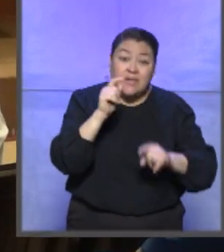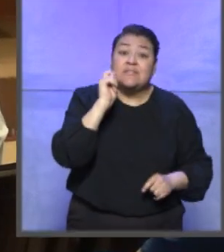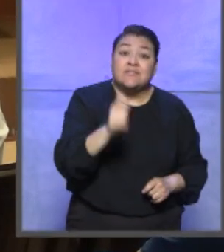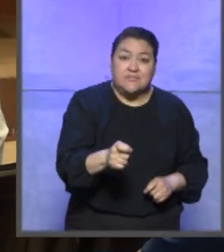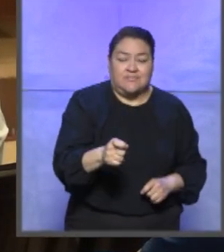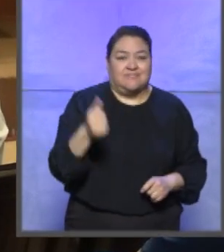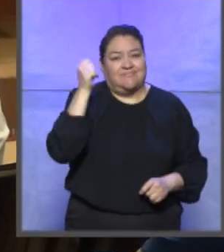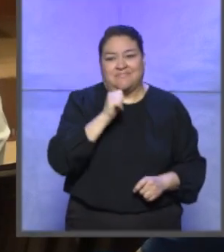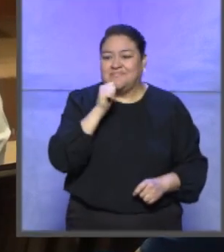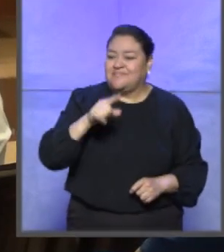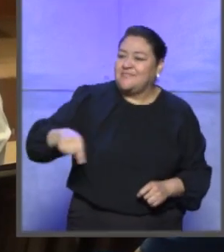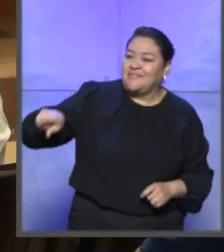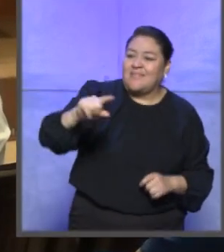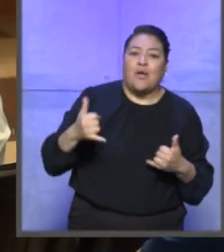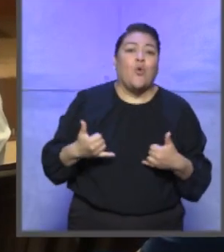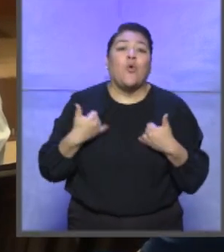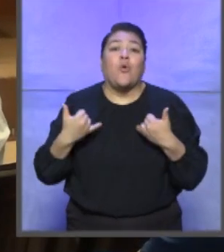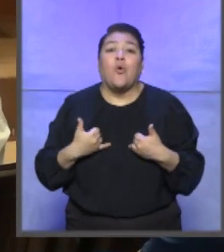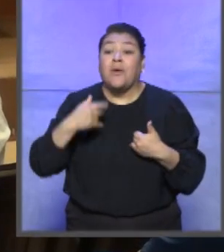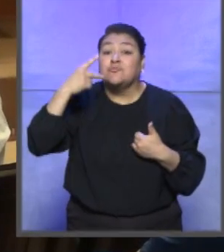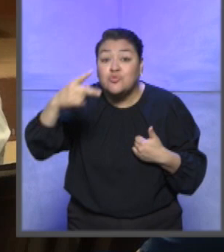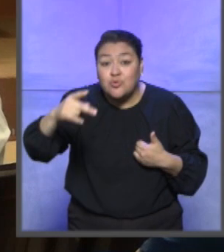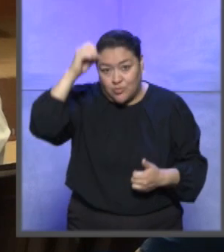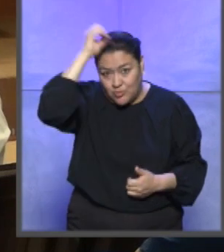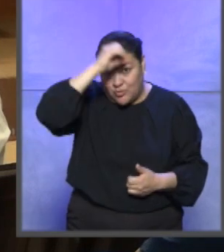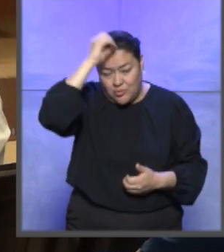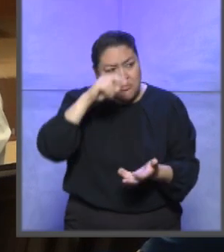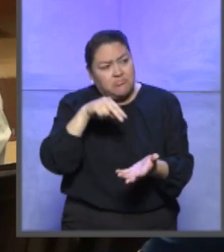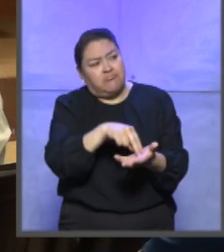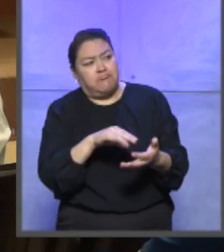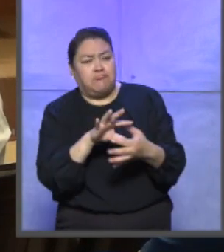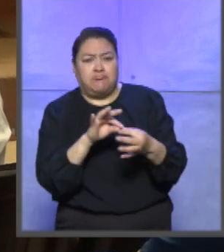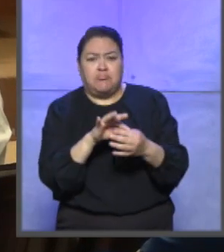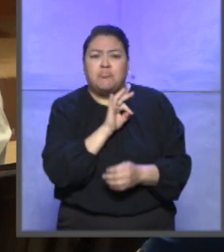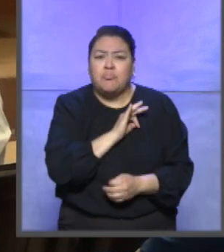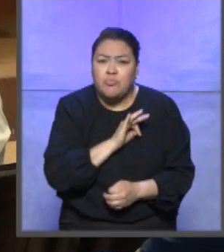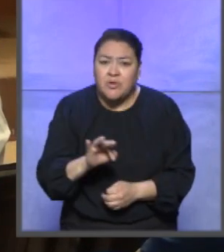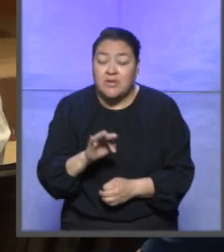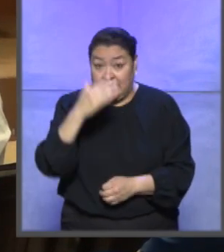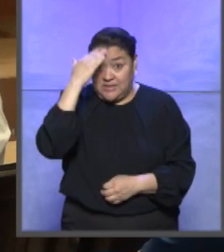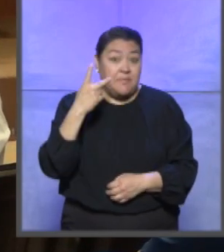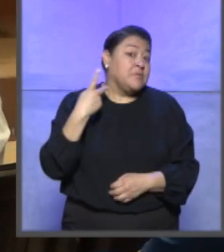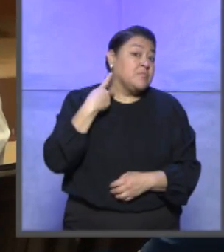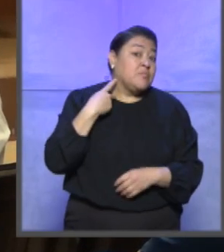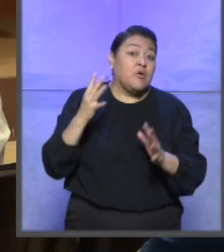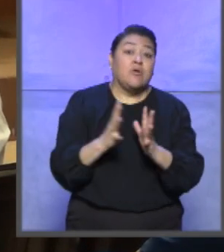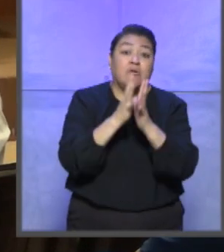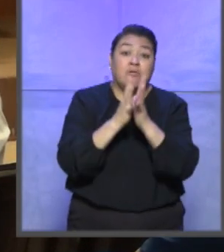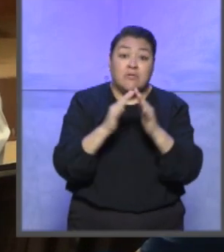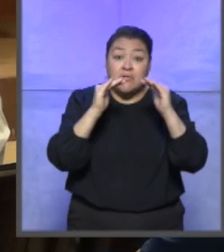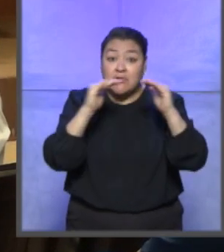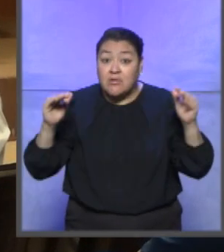principal propósito darle voz a ustedes, jóvenes, en el debate político, dado que la